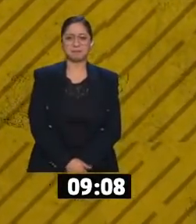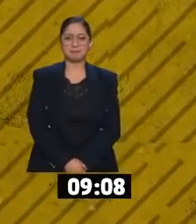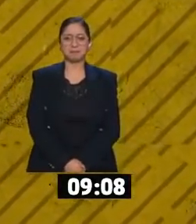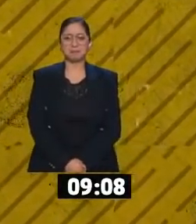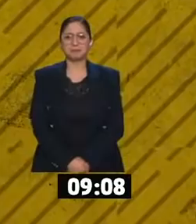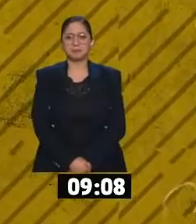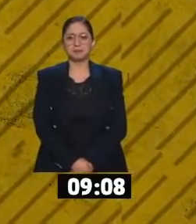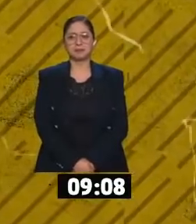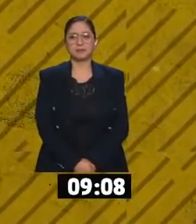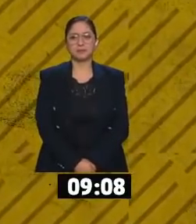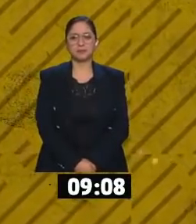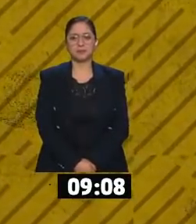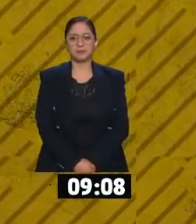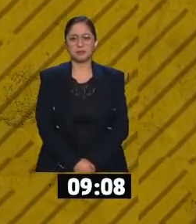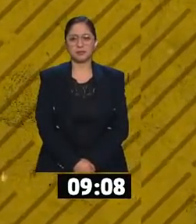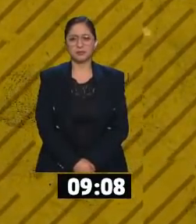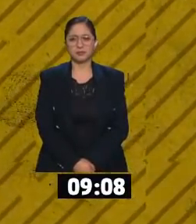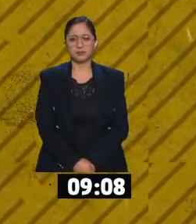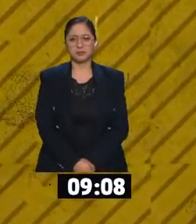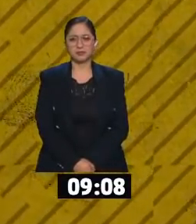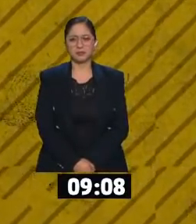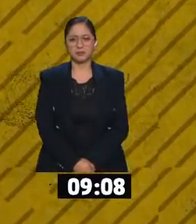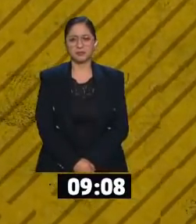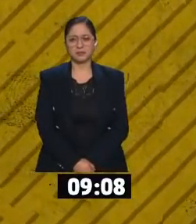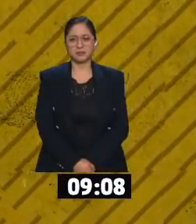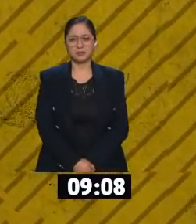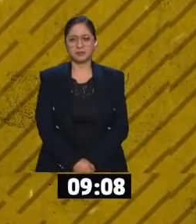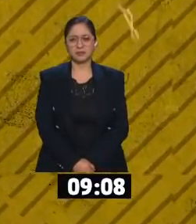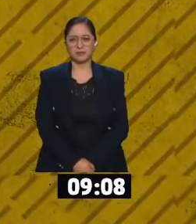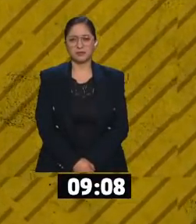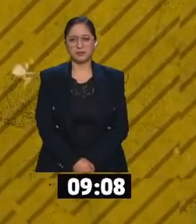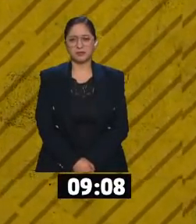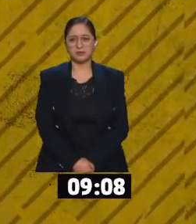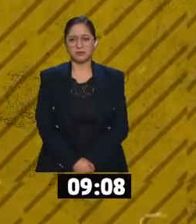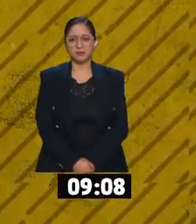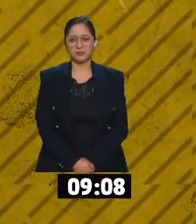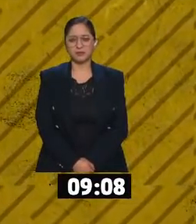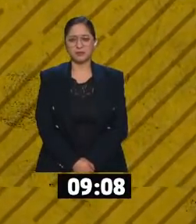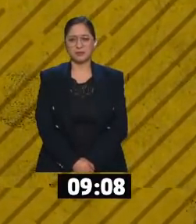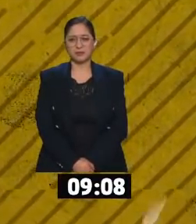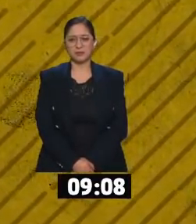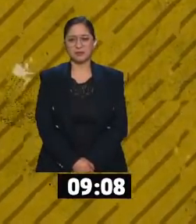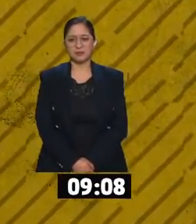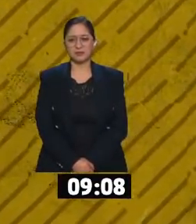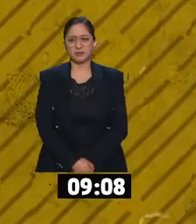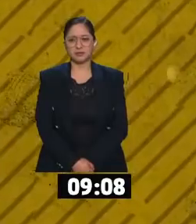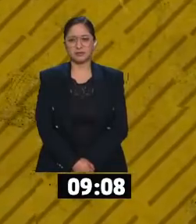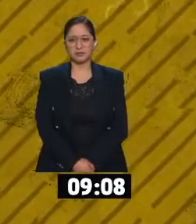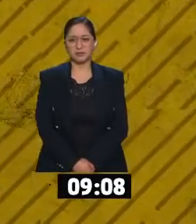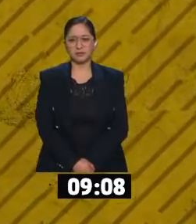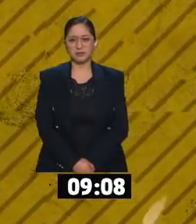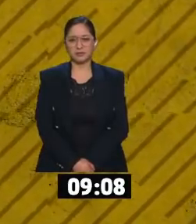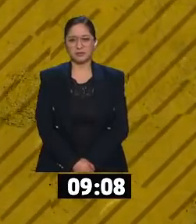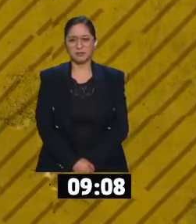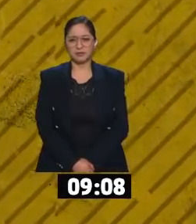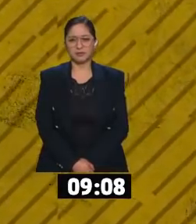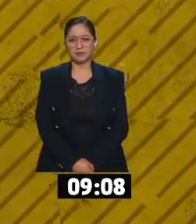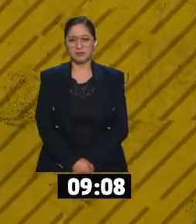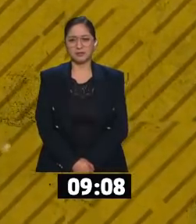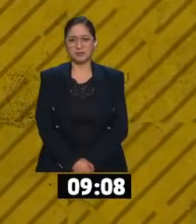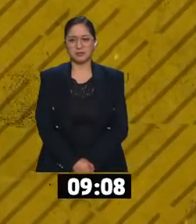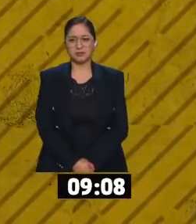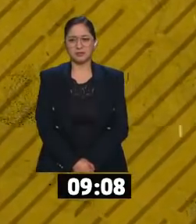Sí, pues ya vas a ver. Depende si trae mayonesa. Y córrele con los merengues. Ahí